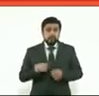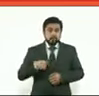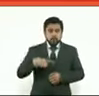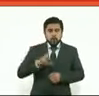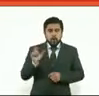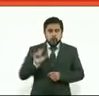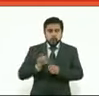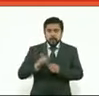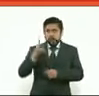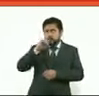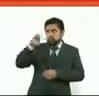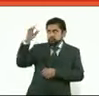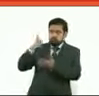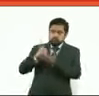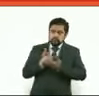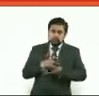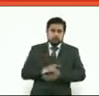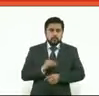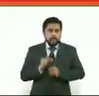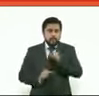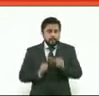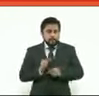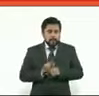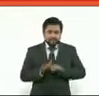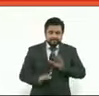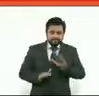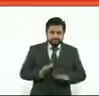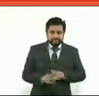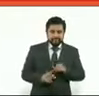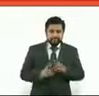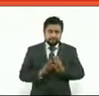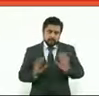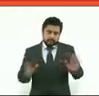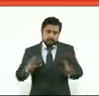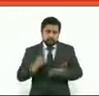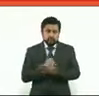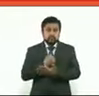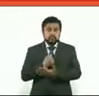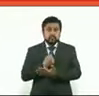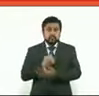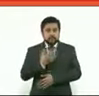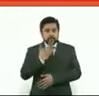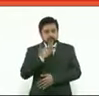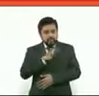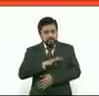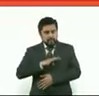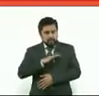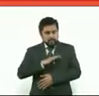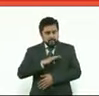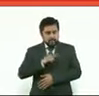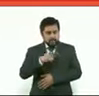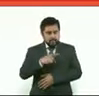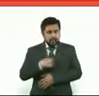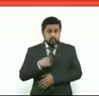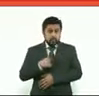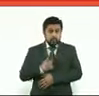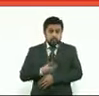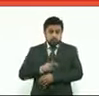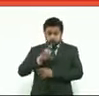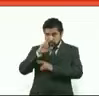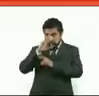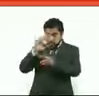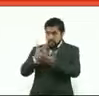de Dios y poco a poco, avanzando paso a paso, lo voy a lograr. Enhorabuena, Francisco. Muchas gracias. Una mención especial al Hotel Barceló México